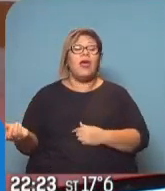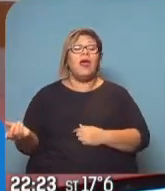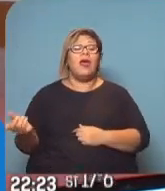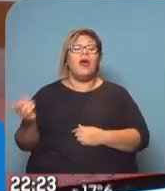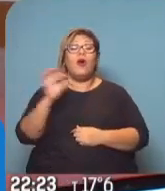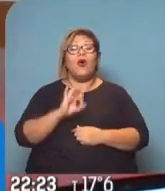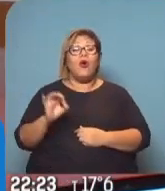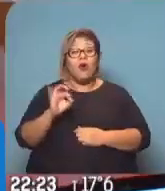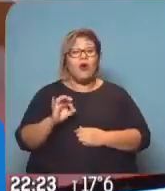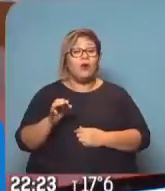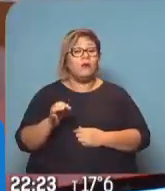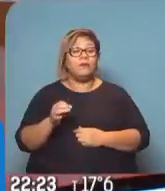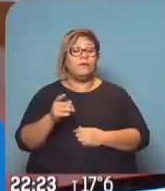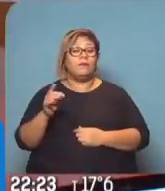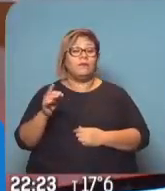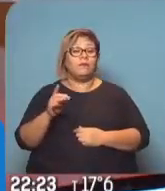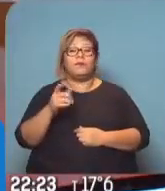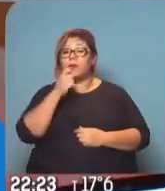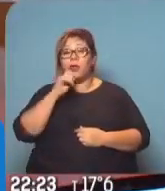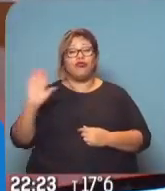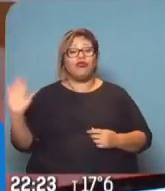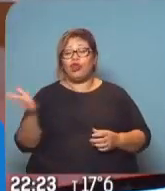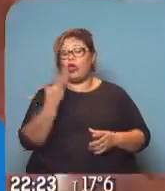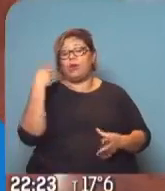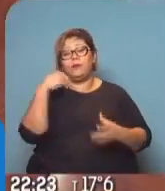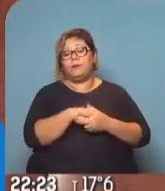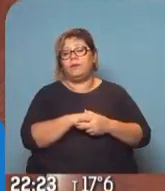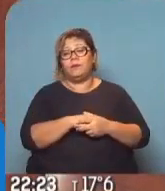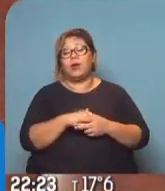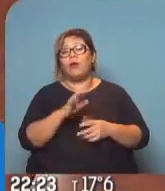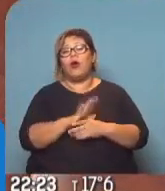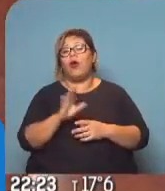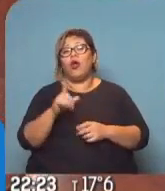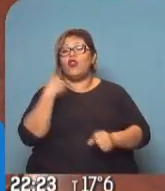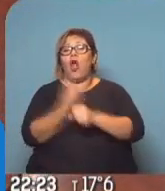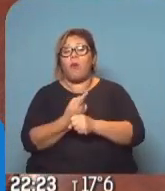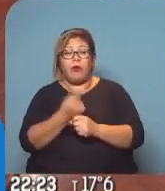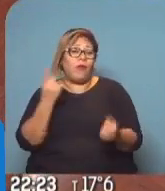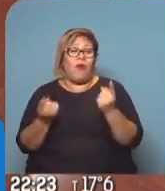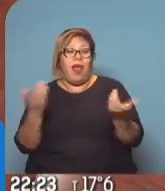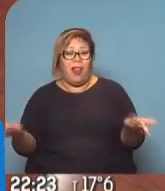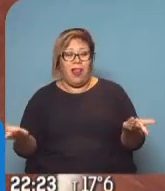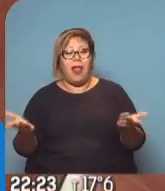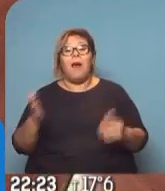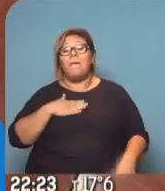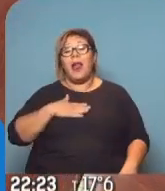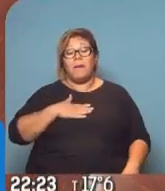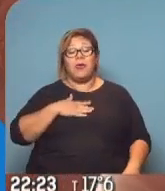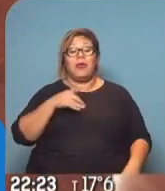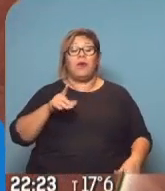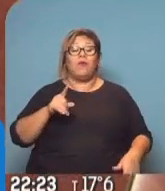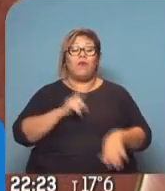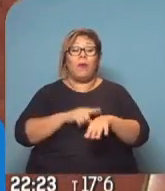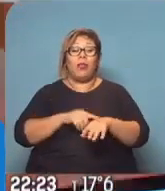directamente tratan de meter el genio de vuelta dentro de la botella, porque me parece que en esta era de hipertransparencia, donde todo se